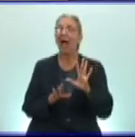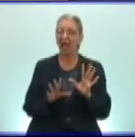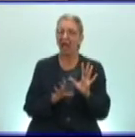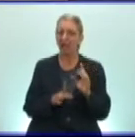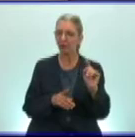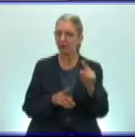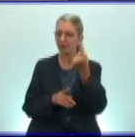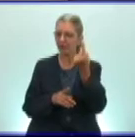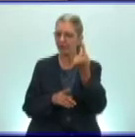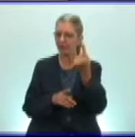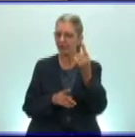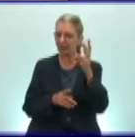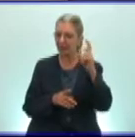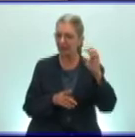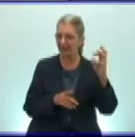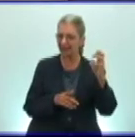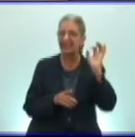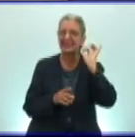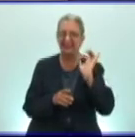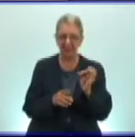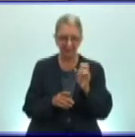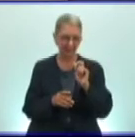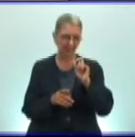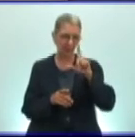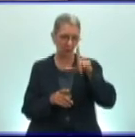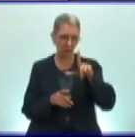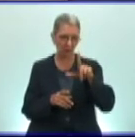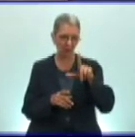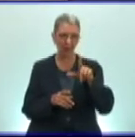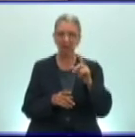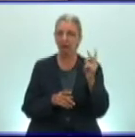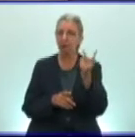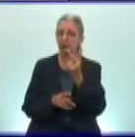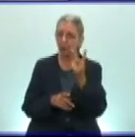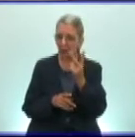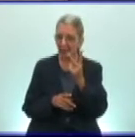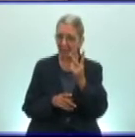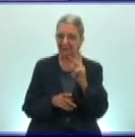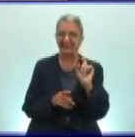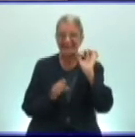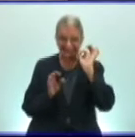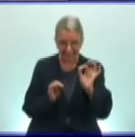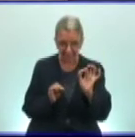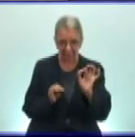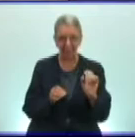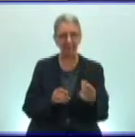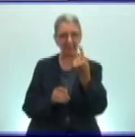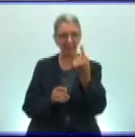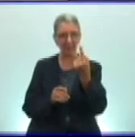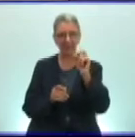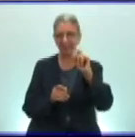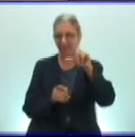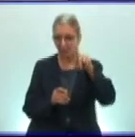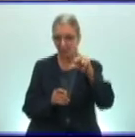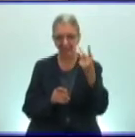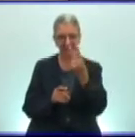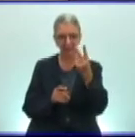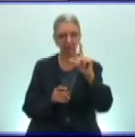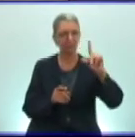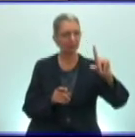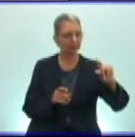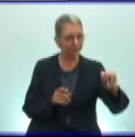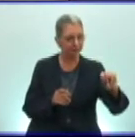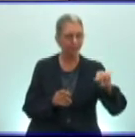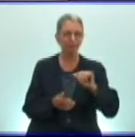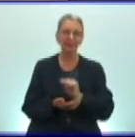letra, siempre es mayúscula. Y cuando tienen dos letras, la primera es mayúscula y la